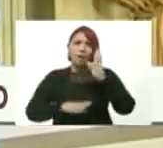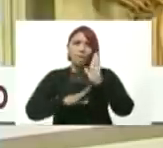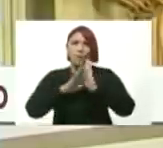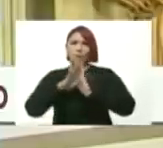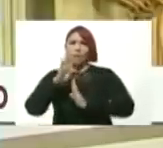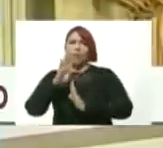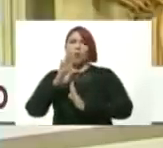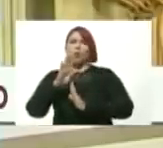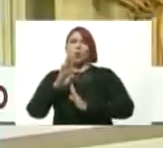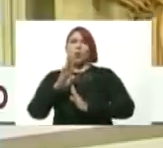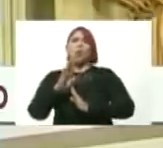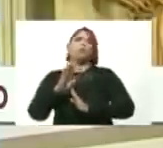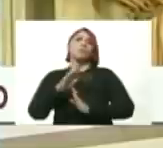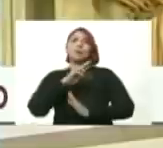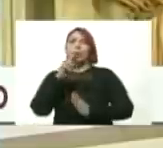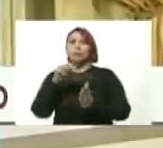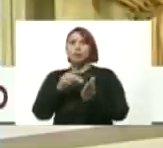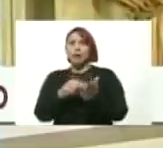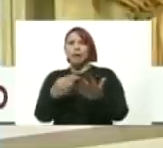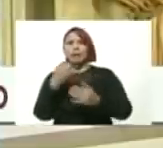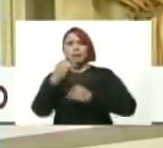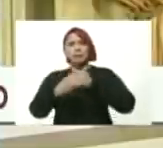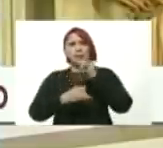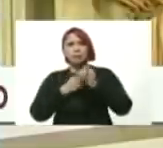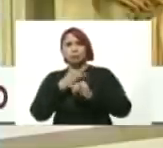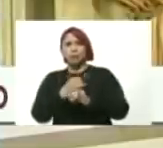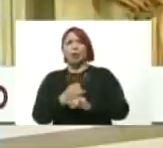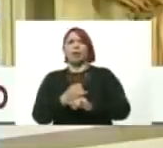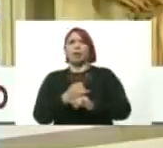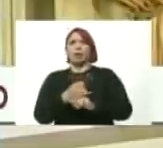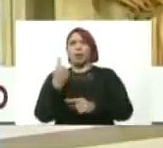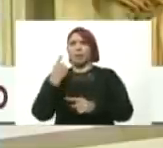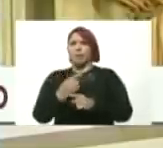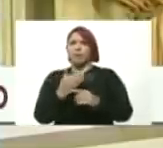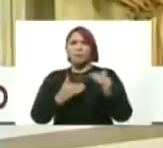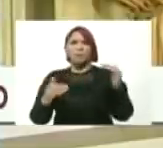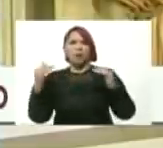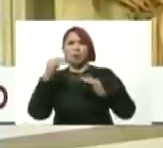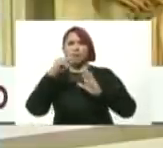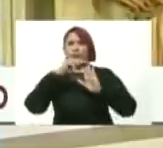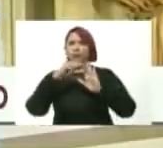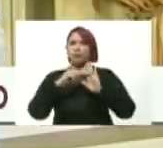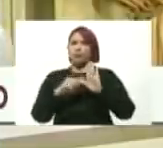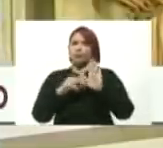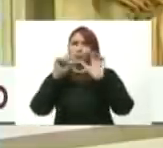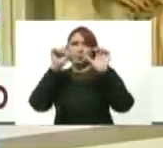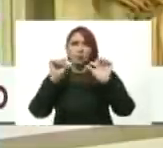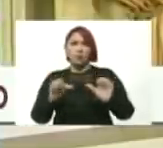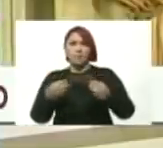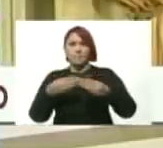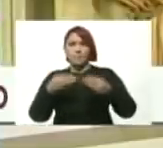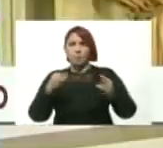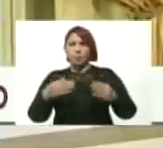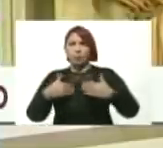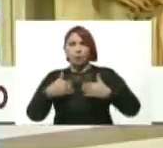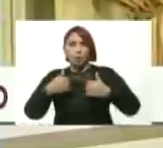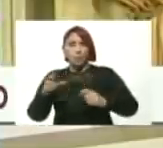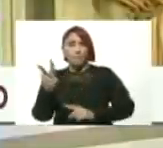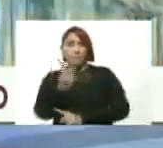la telemedicina nacional internacional al mayor nivel del sistema público de salud de venezuela